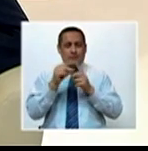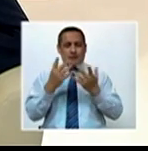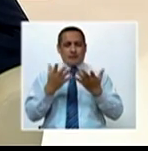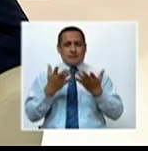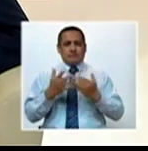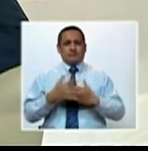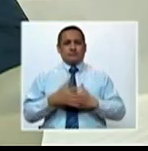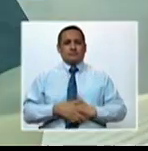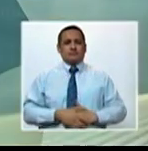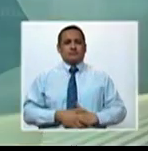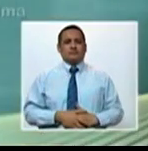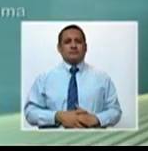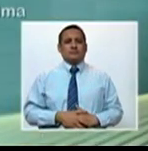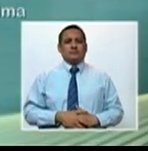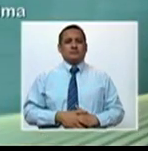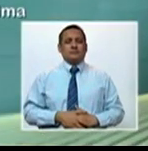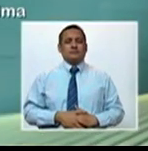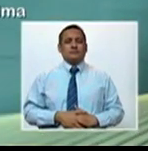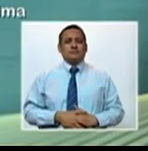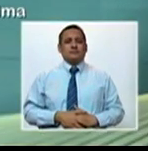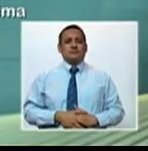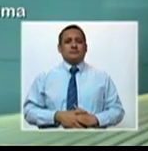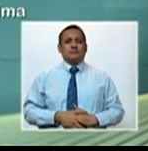las frases del programa.